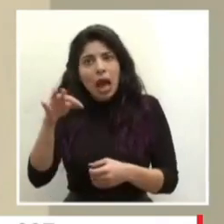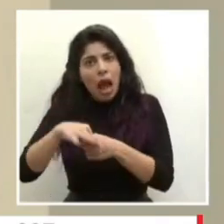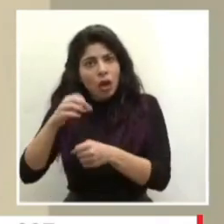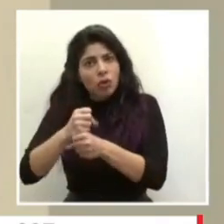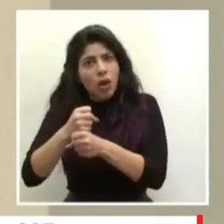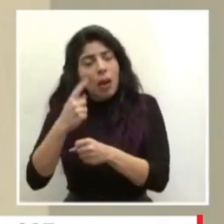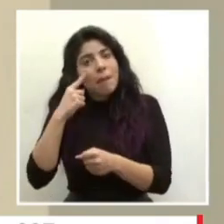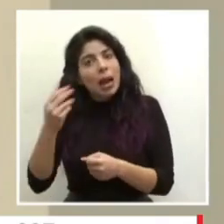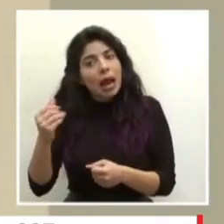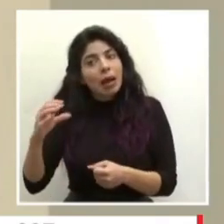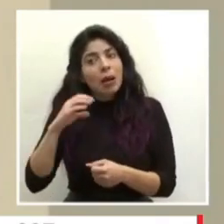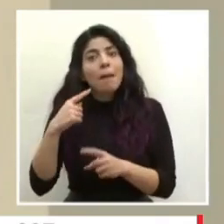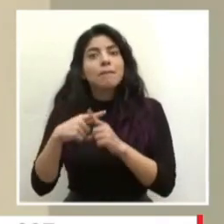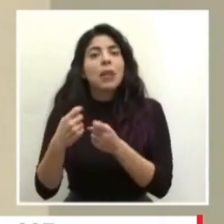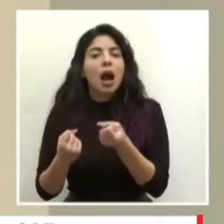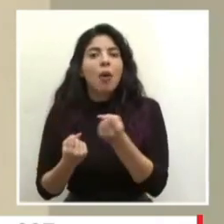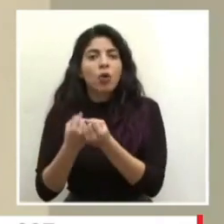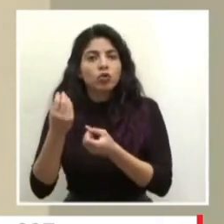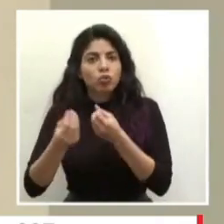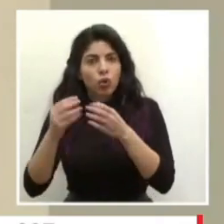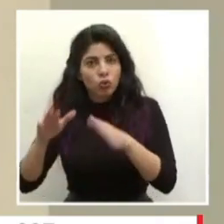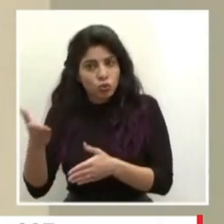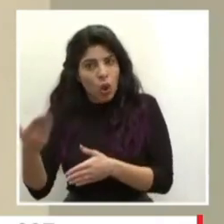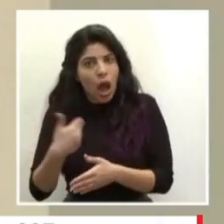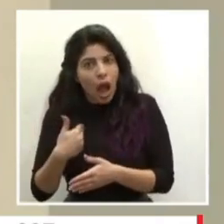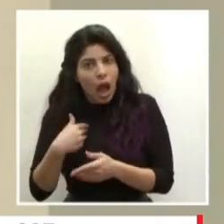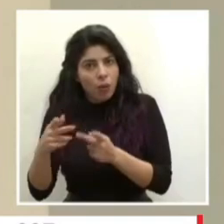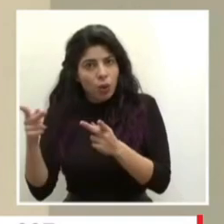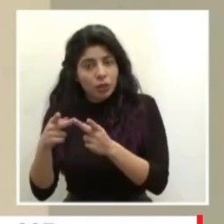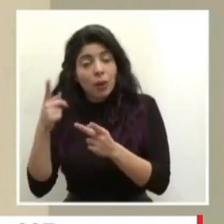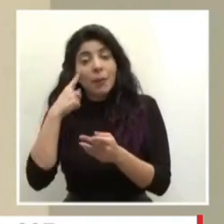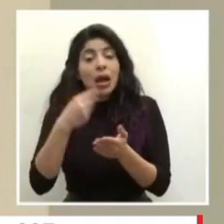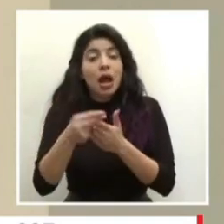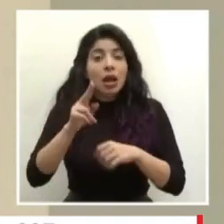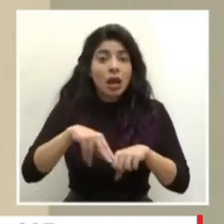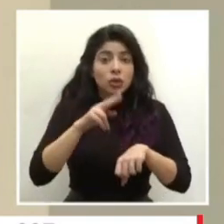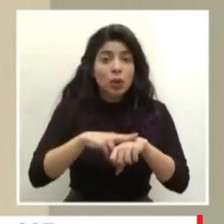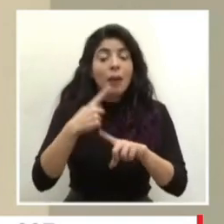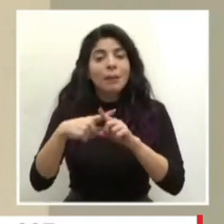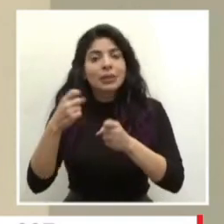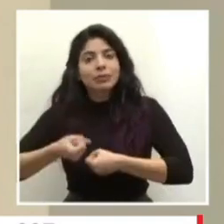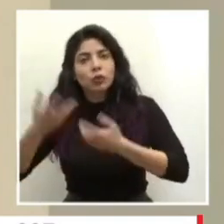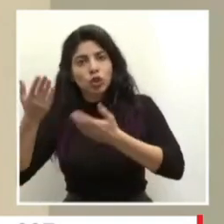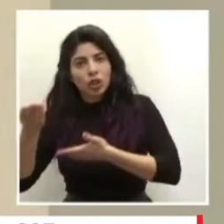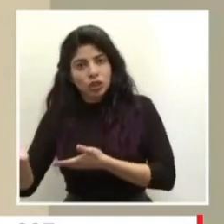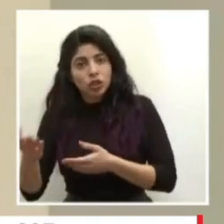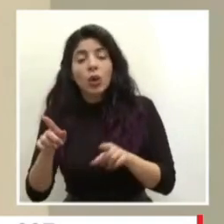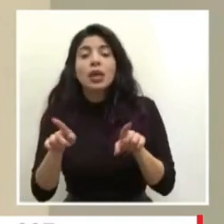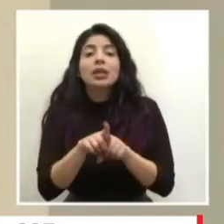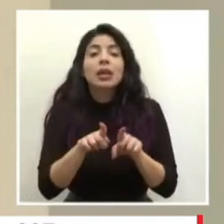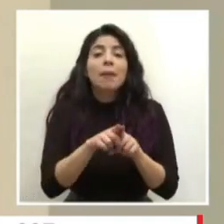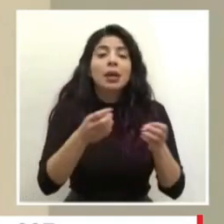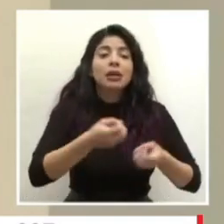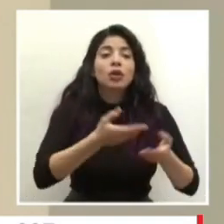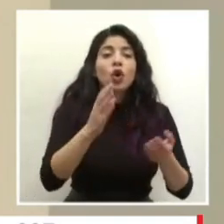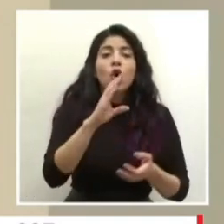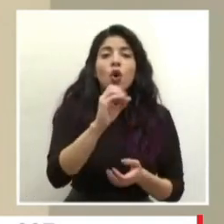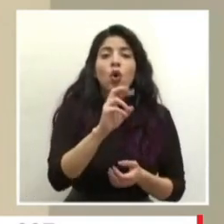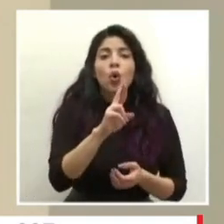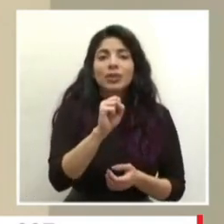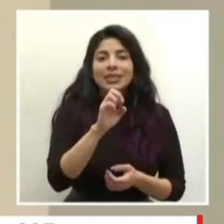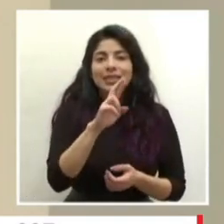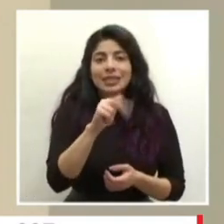por supuesto contribuir a nuestra producción local para tanto el consumo nacional como para la exportación. Y también con el lanzamiento de Coursera,